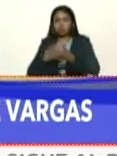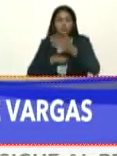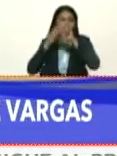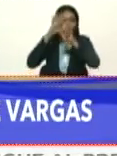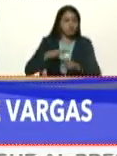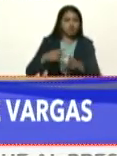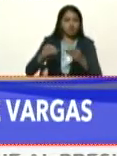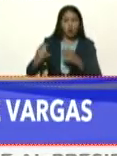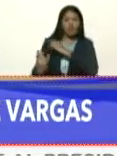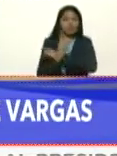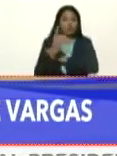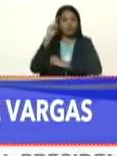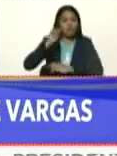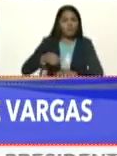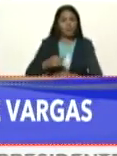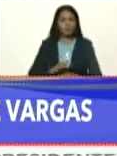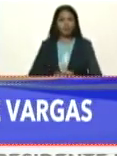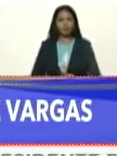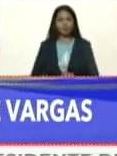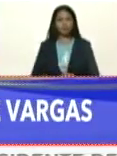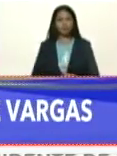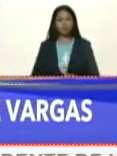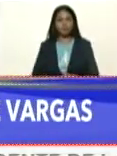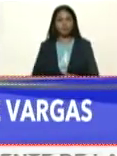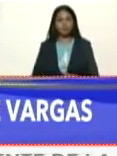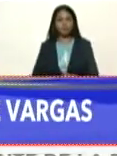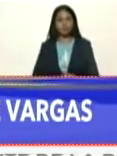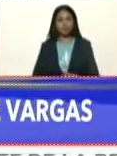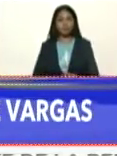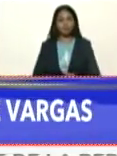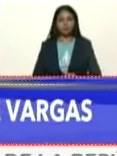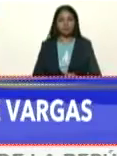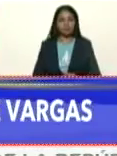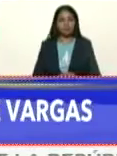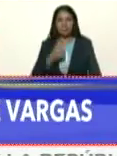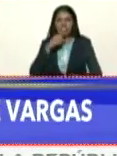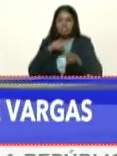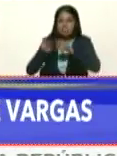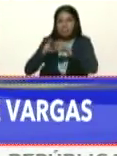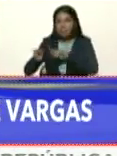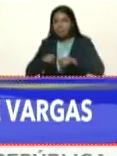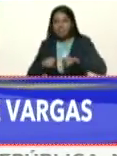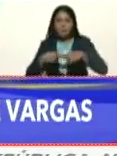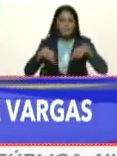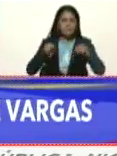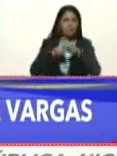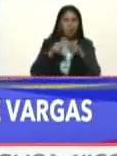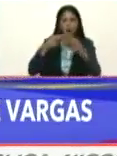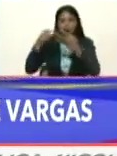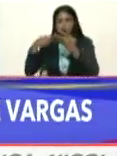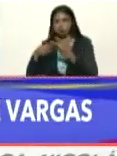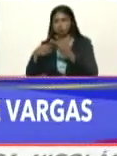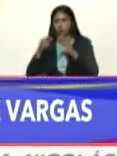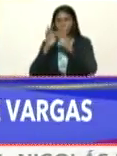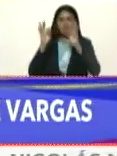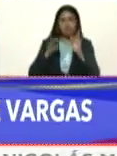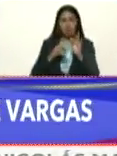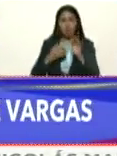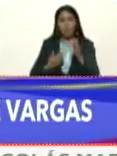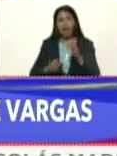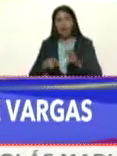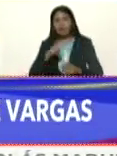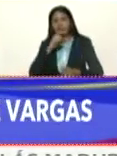a traiciones, a intrigas y a toda clase de